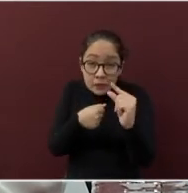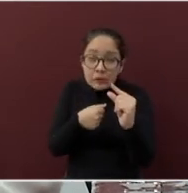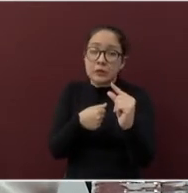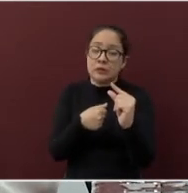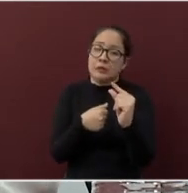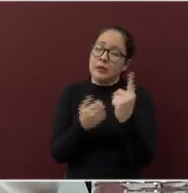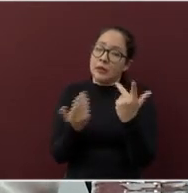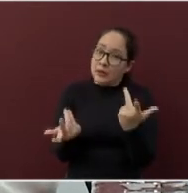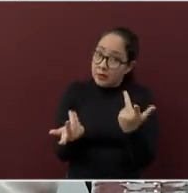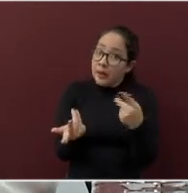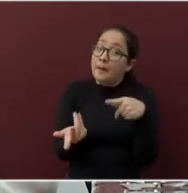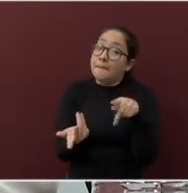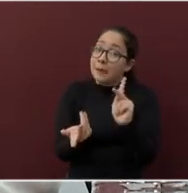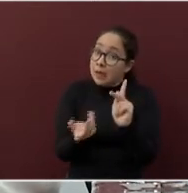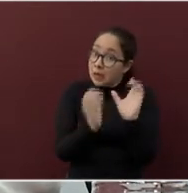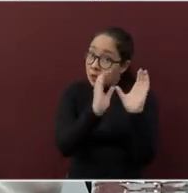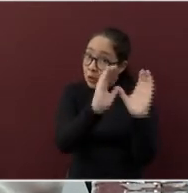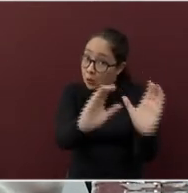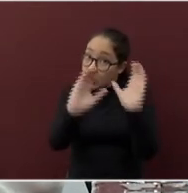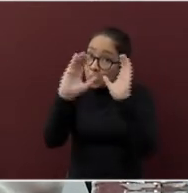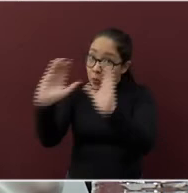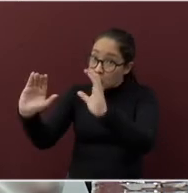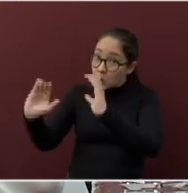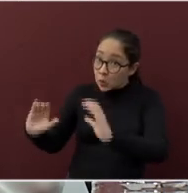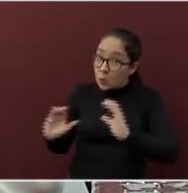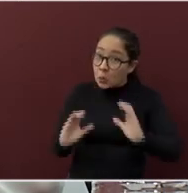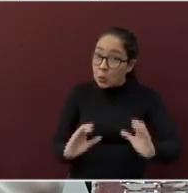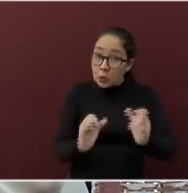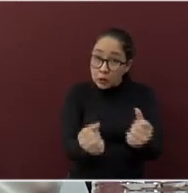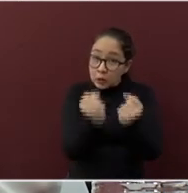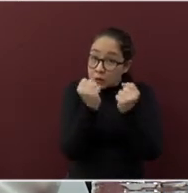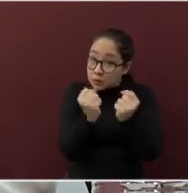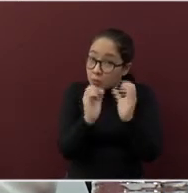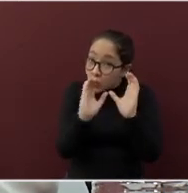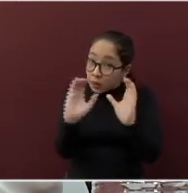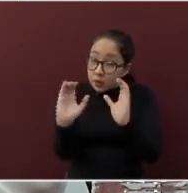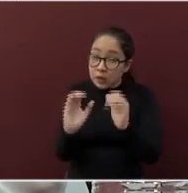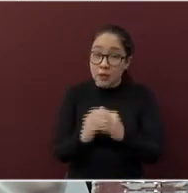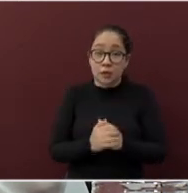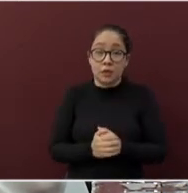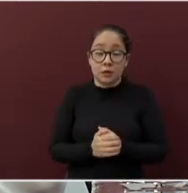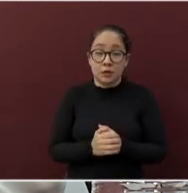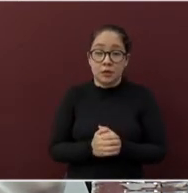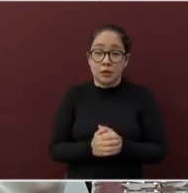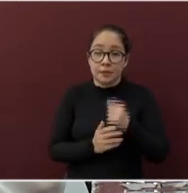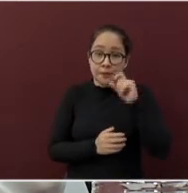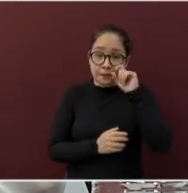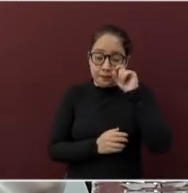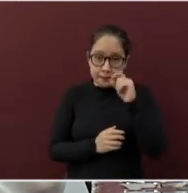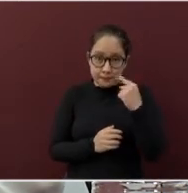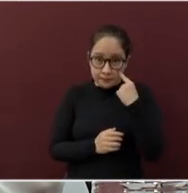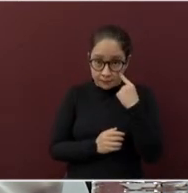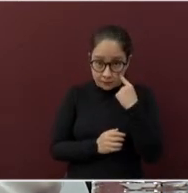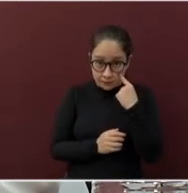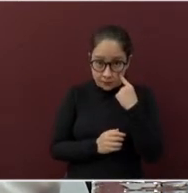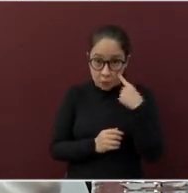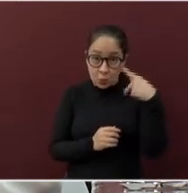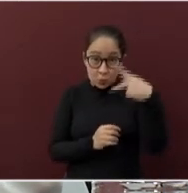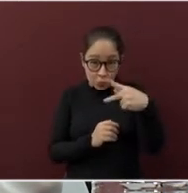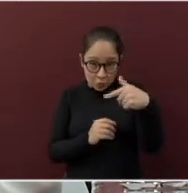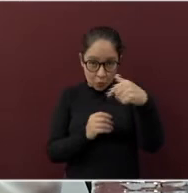pero mucho cuidado mucho ojo municipios a su